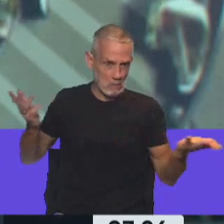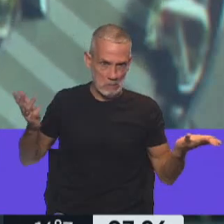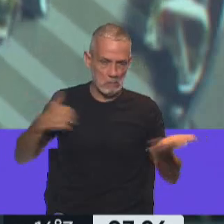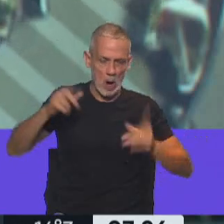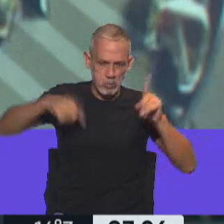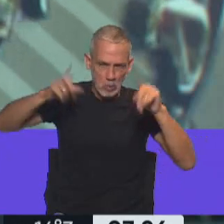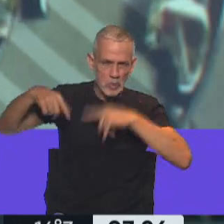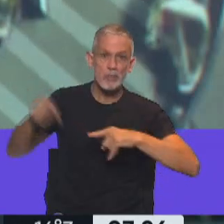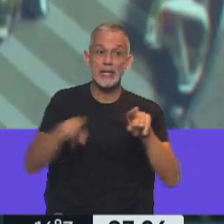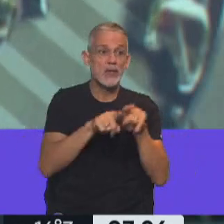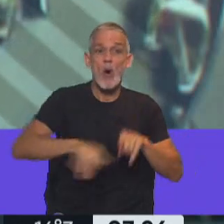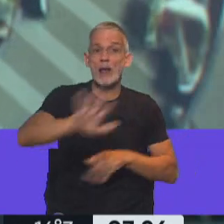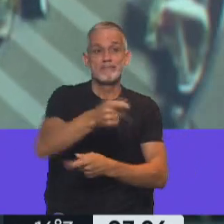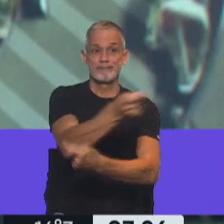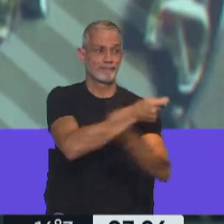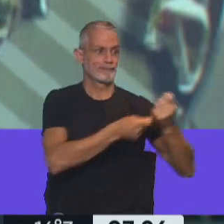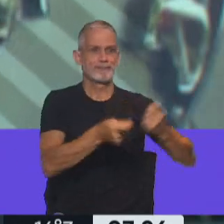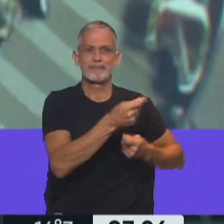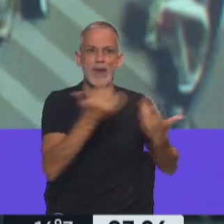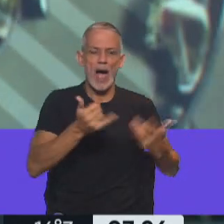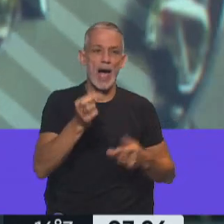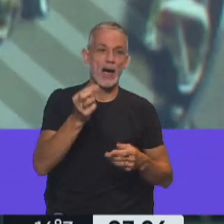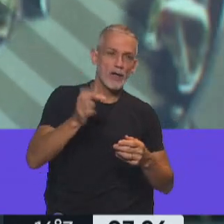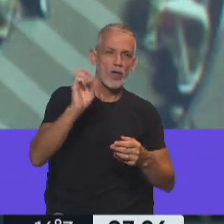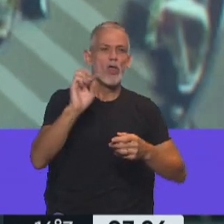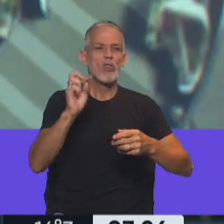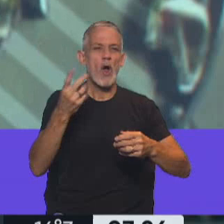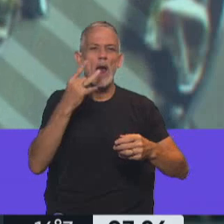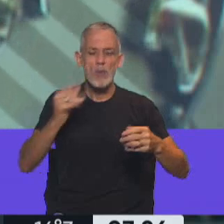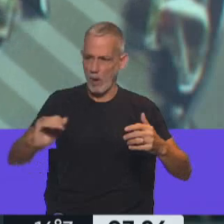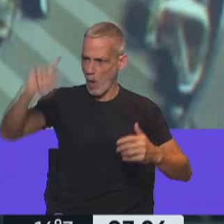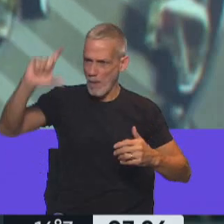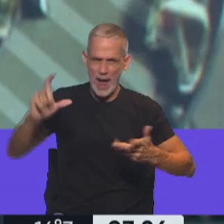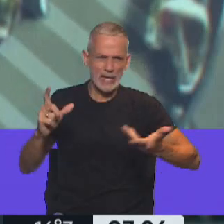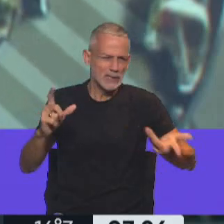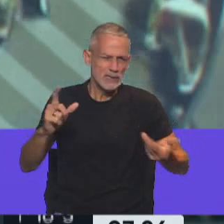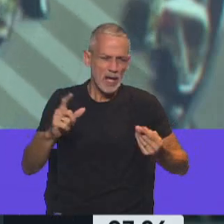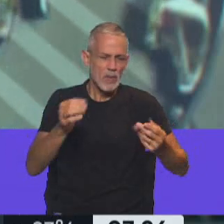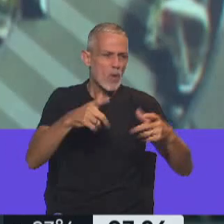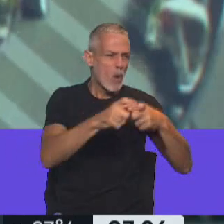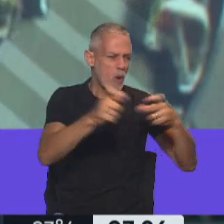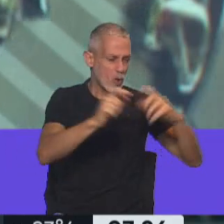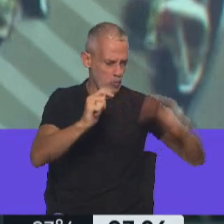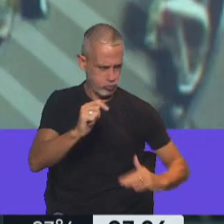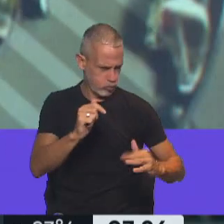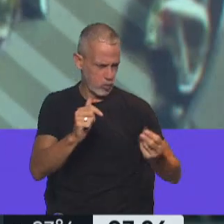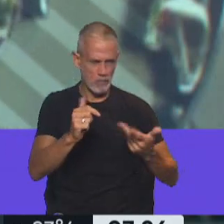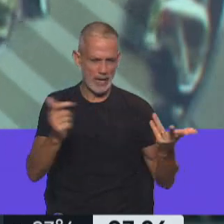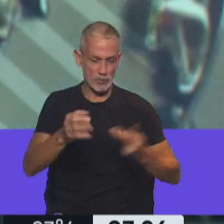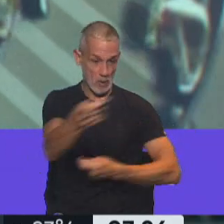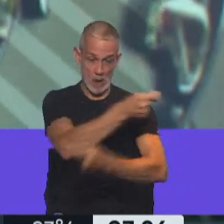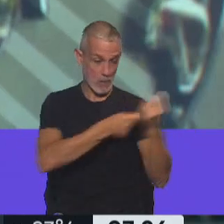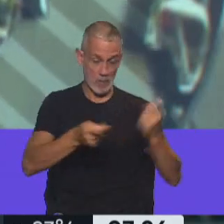esas cosas que pasan en el mercado financiero. Sube el dólar paralelo, sube el riesgo país, caen los bonos, todas esas cosas del mercado